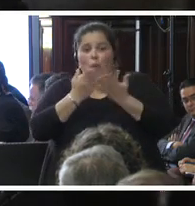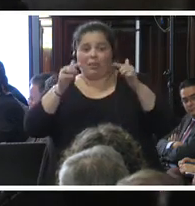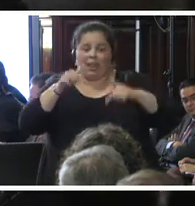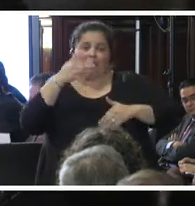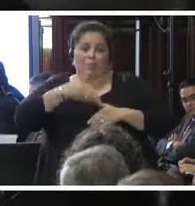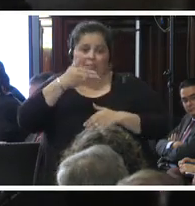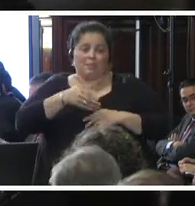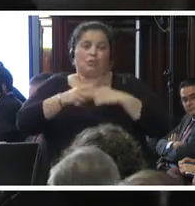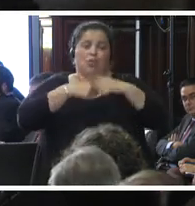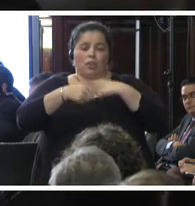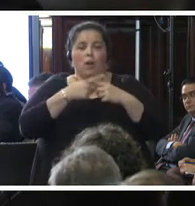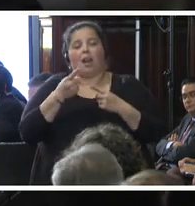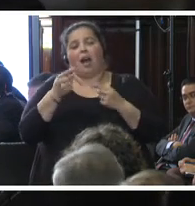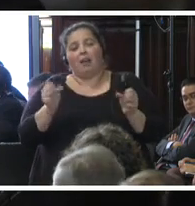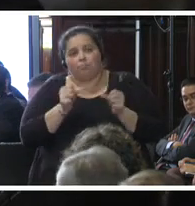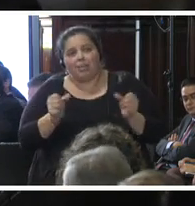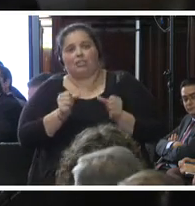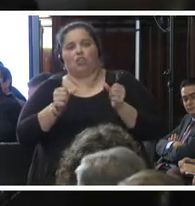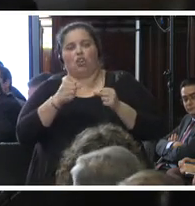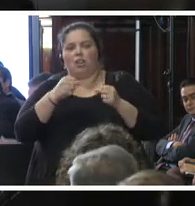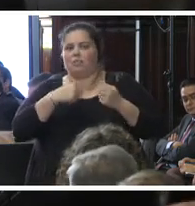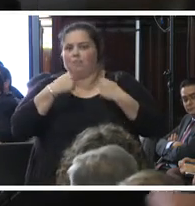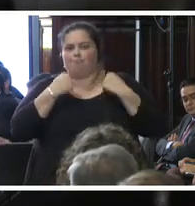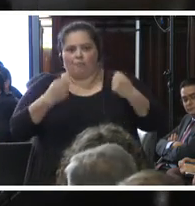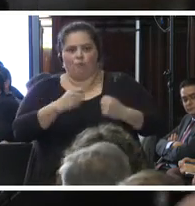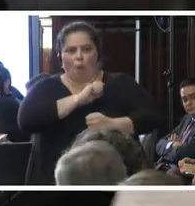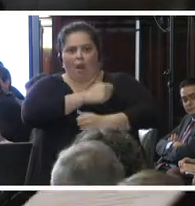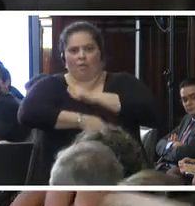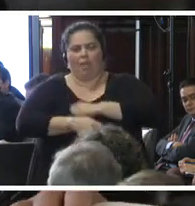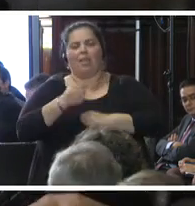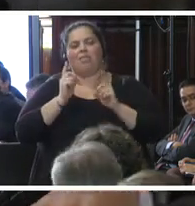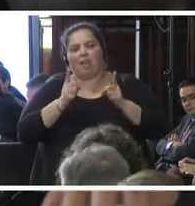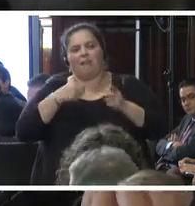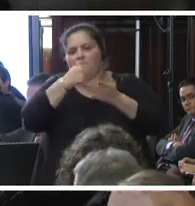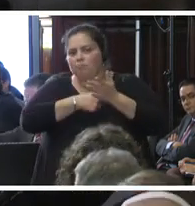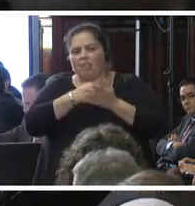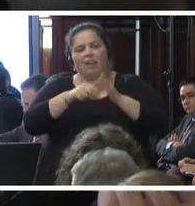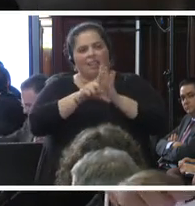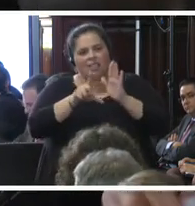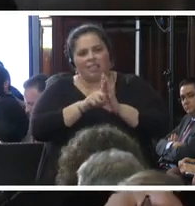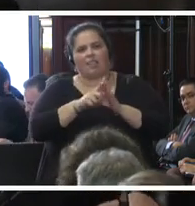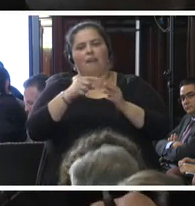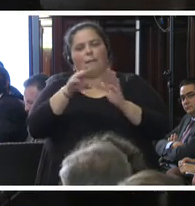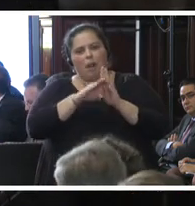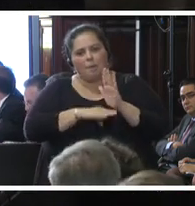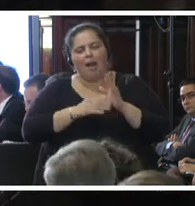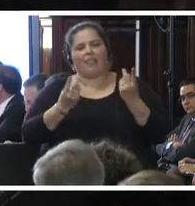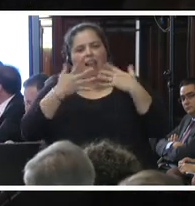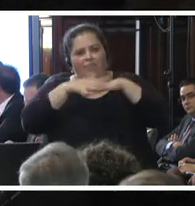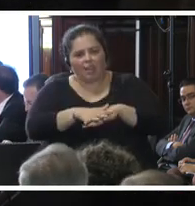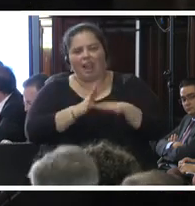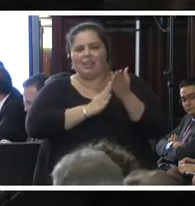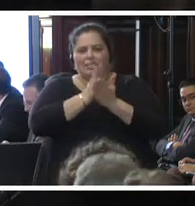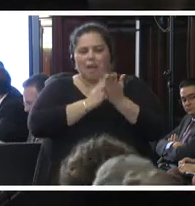tomando acciones enérgicas de índole legislativa, programática, integral, siempre